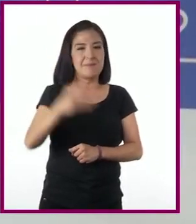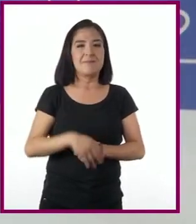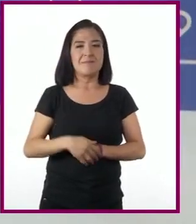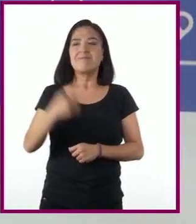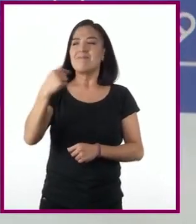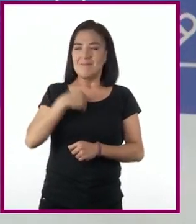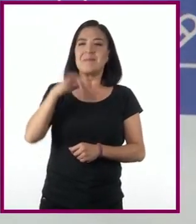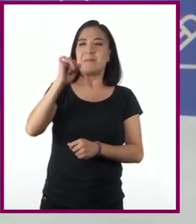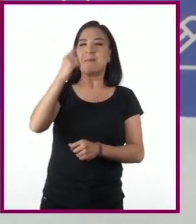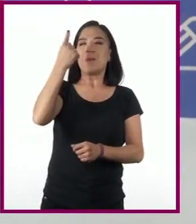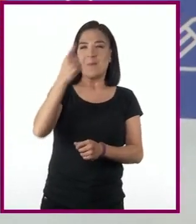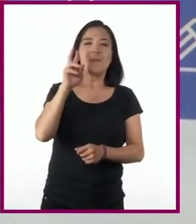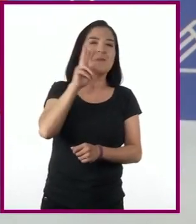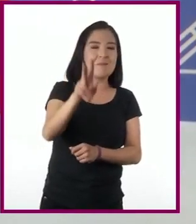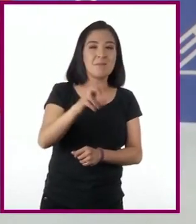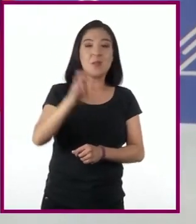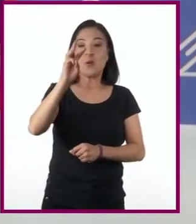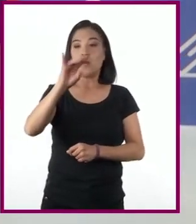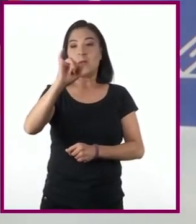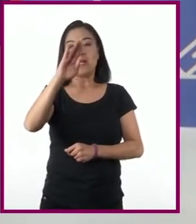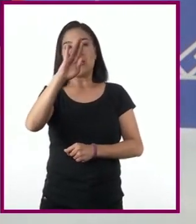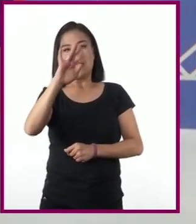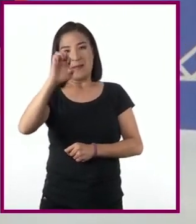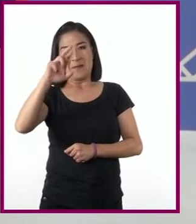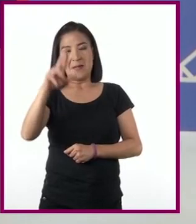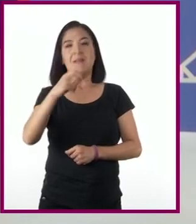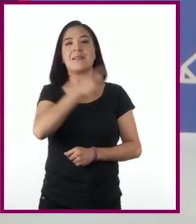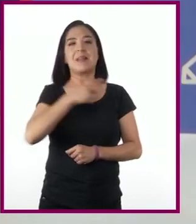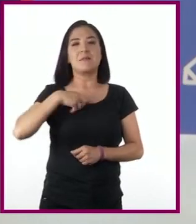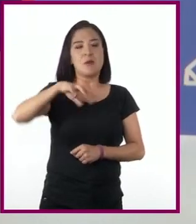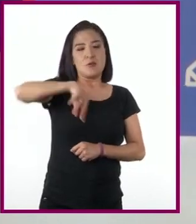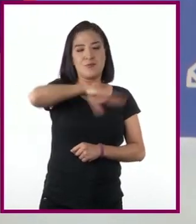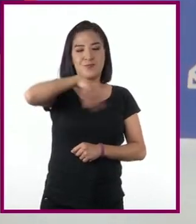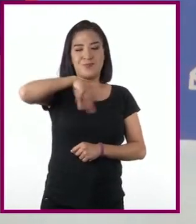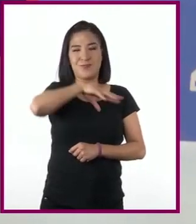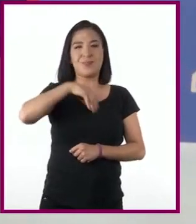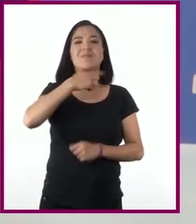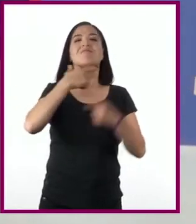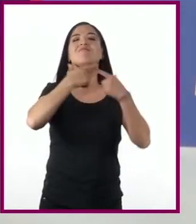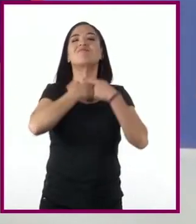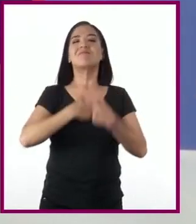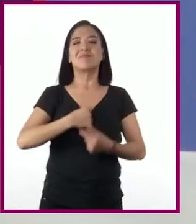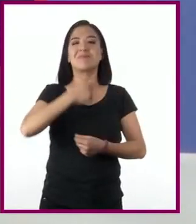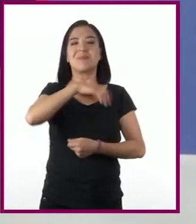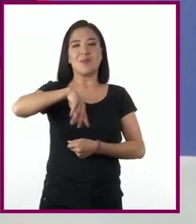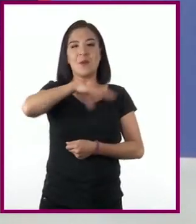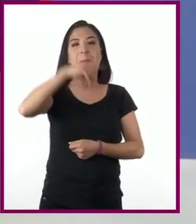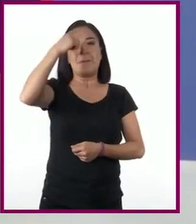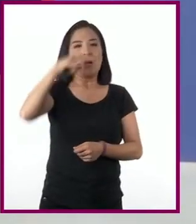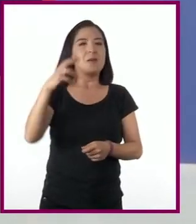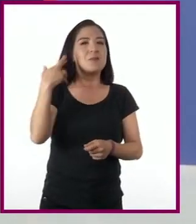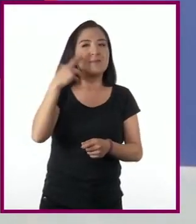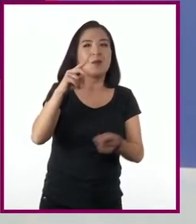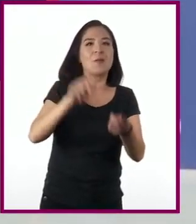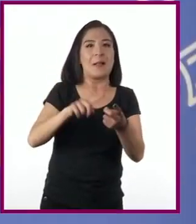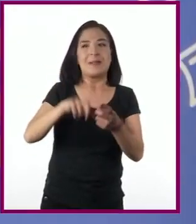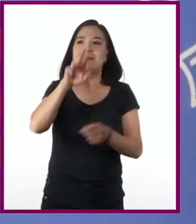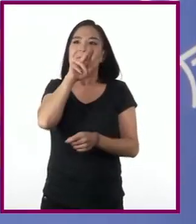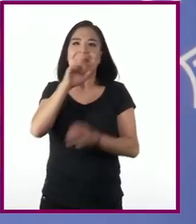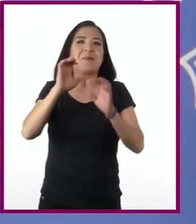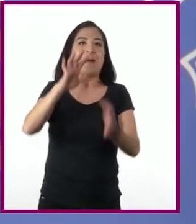una. Gulliver deberá portar un cascabel en el cuello para que sepamos en todo momento dónde se encuentra y no nos